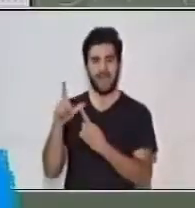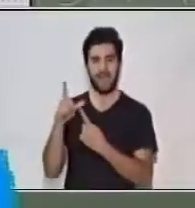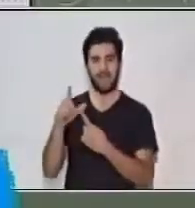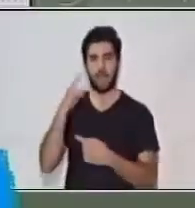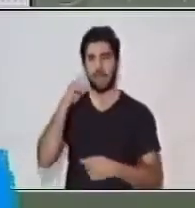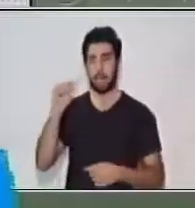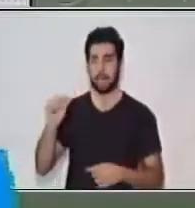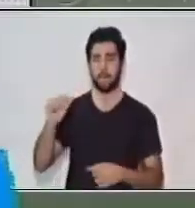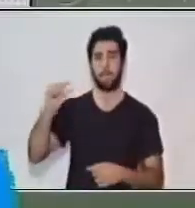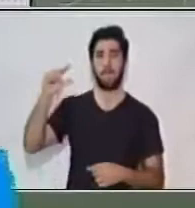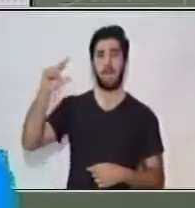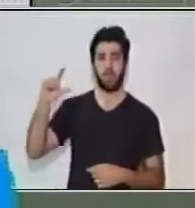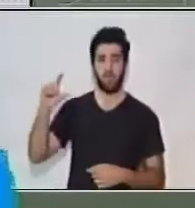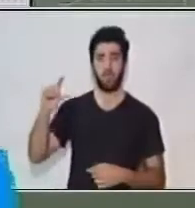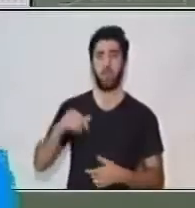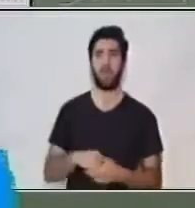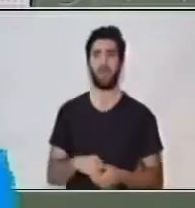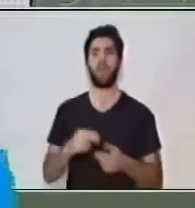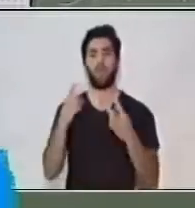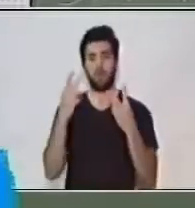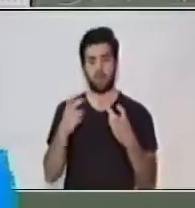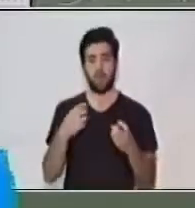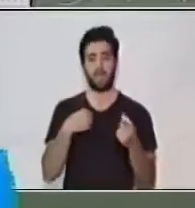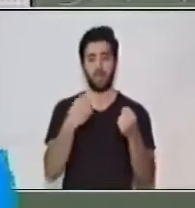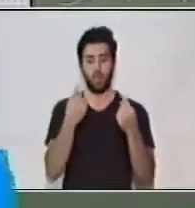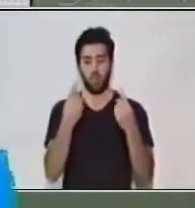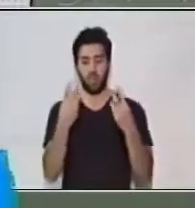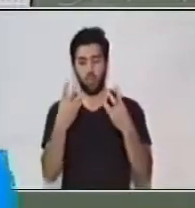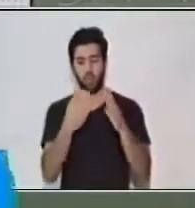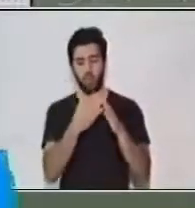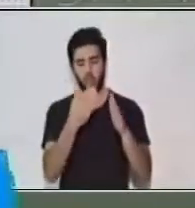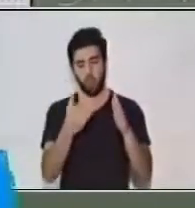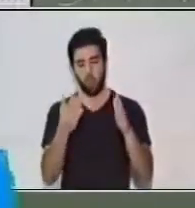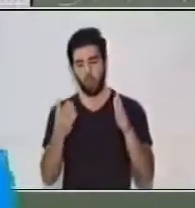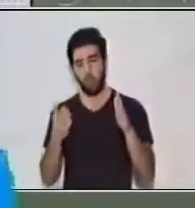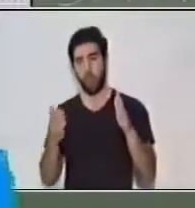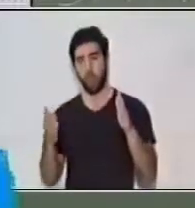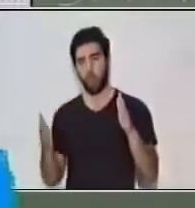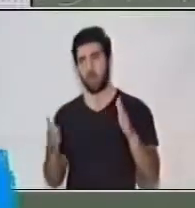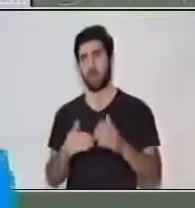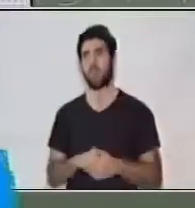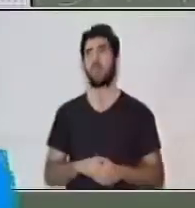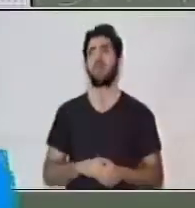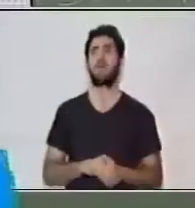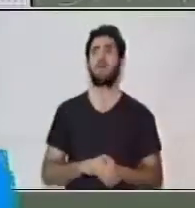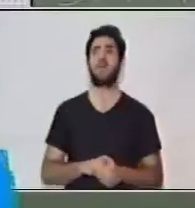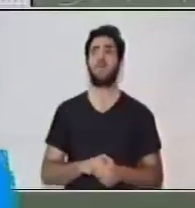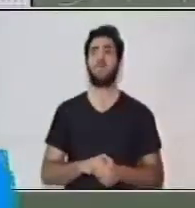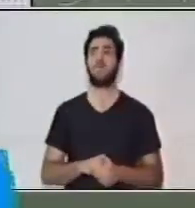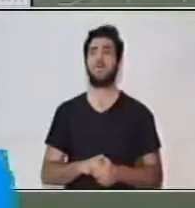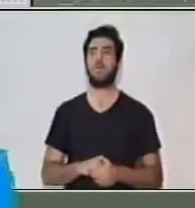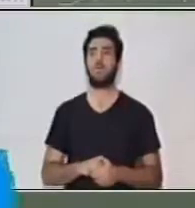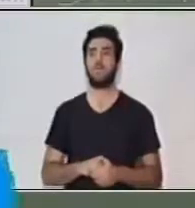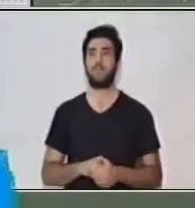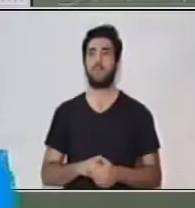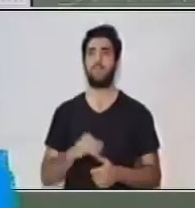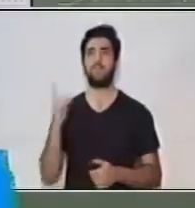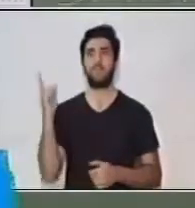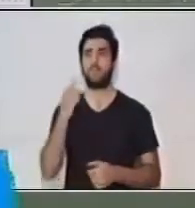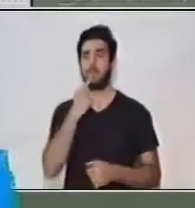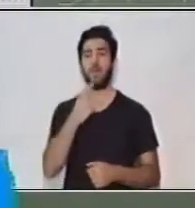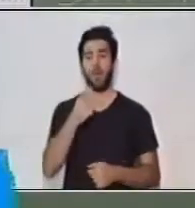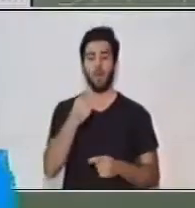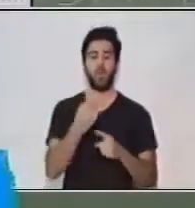mayúsculas. Y nuevamente volvemos a contar cuántas unidades hay. 1, 2, 3 y 4 unidades.